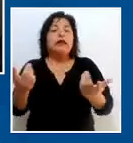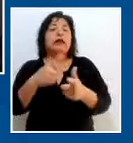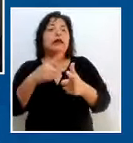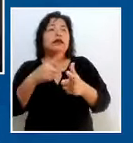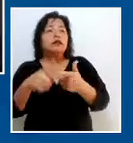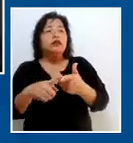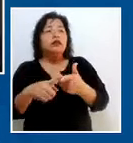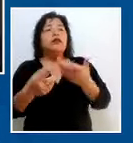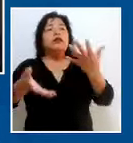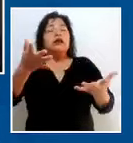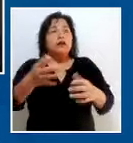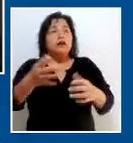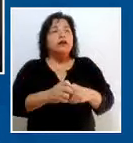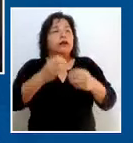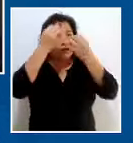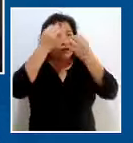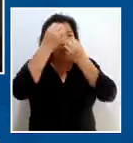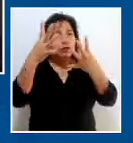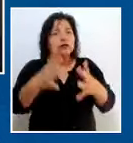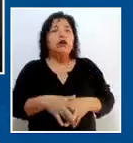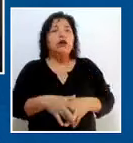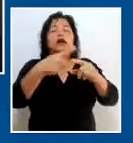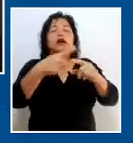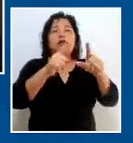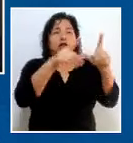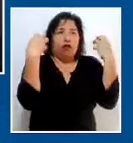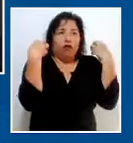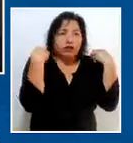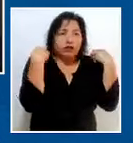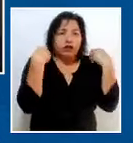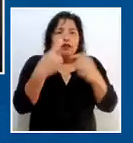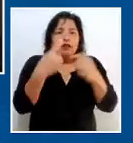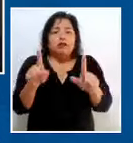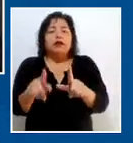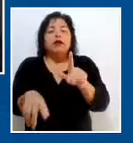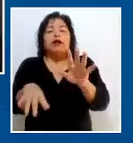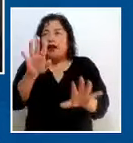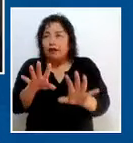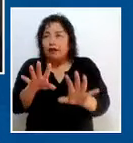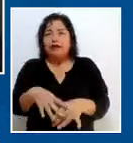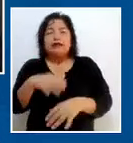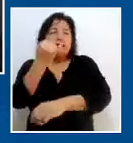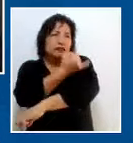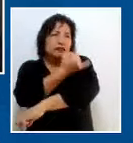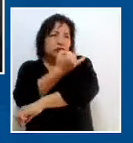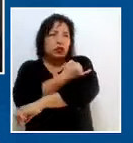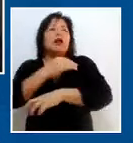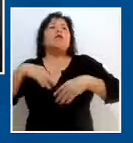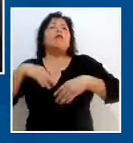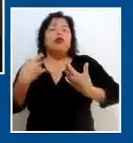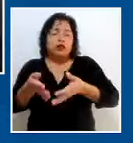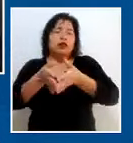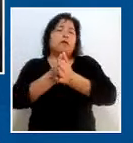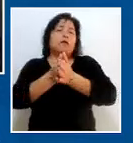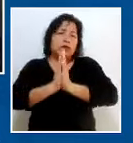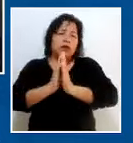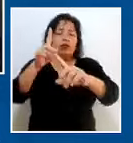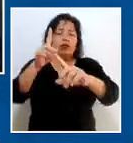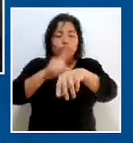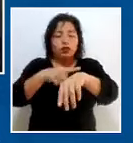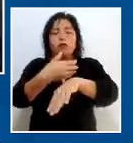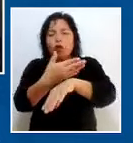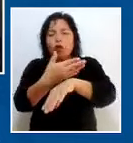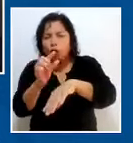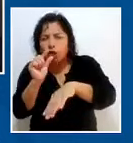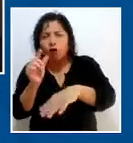entidades públicas de manera física, ¿no? Entonces, era un supuesto en el que las entidades, ¿no? Podían pedir una prórroga del plazo.